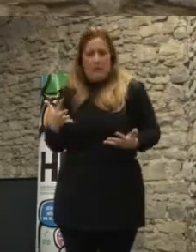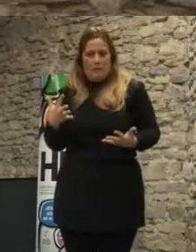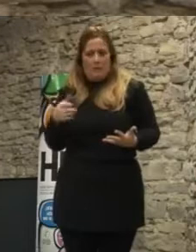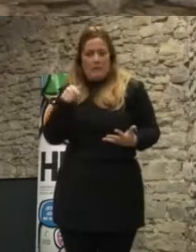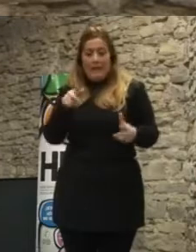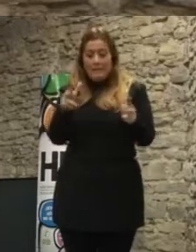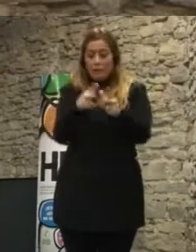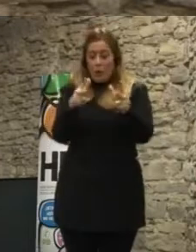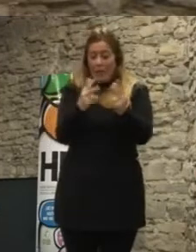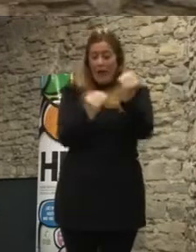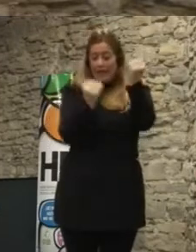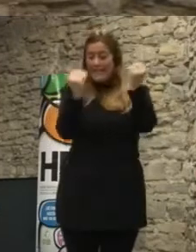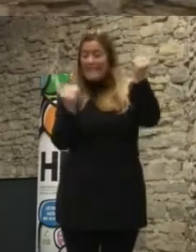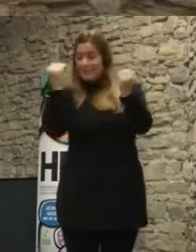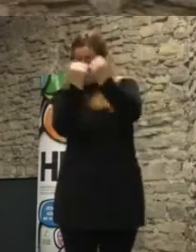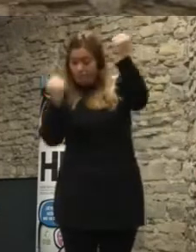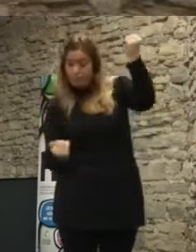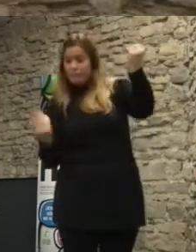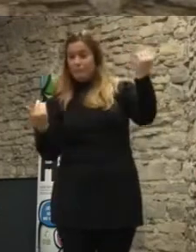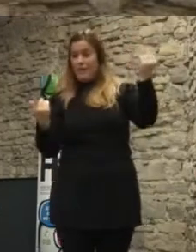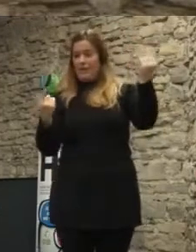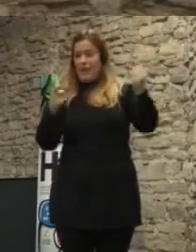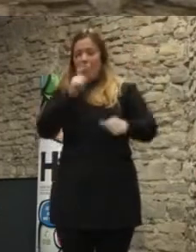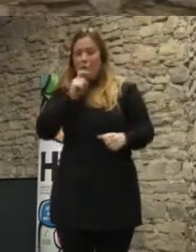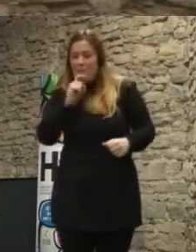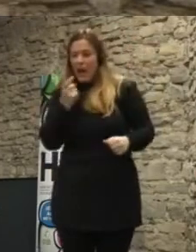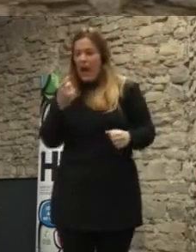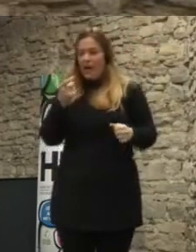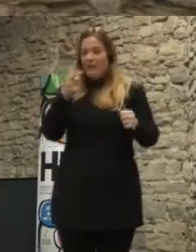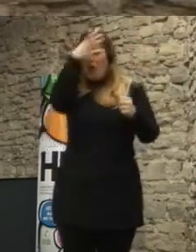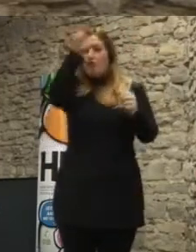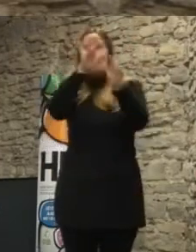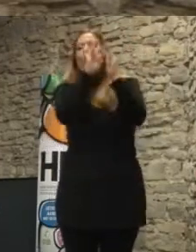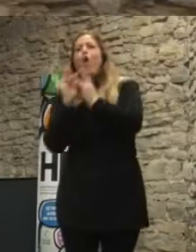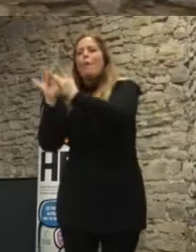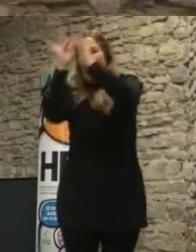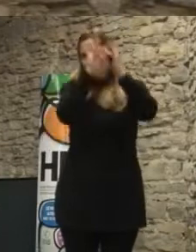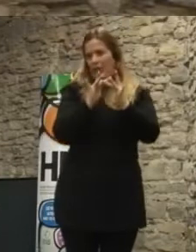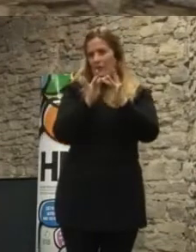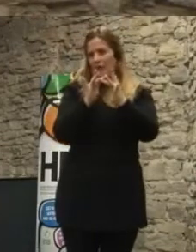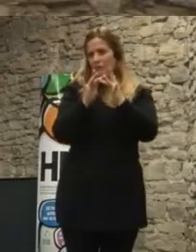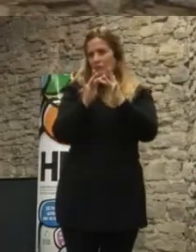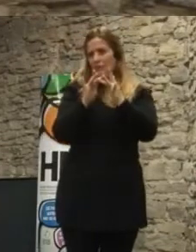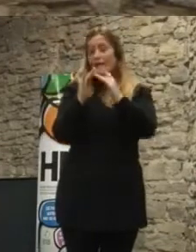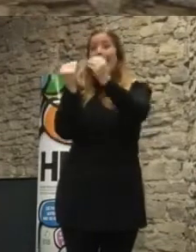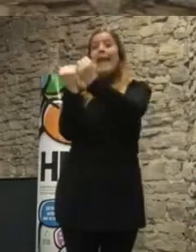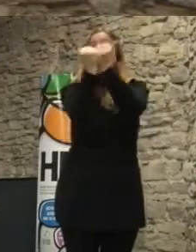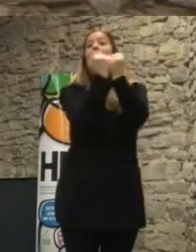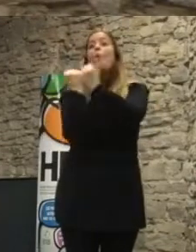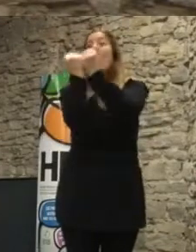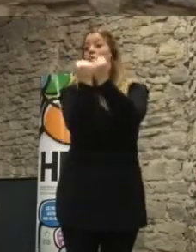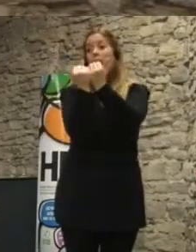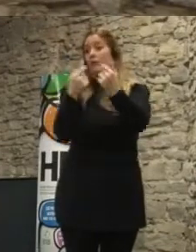más desigual, más diversa, más compleja, más globalizada, etcétera, etcétera, en la que perdemos homogeneidad, al final,